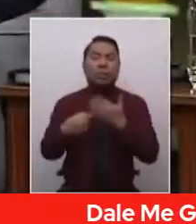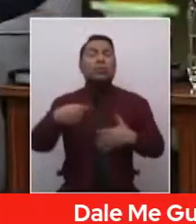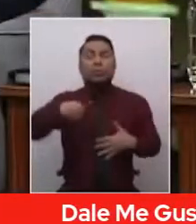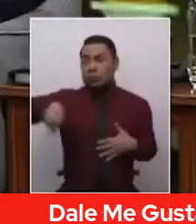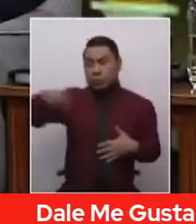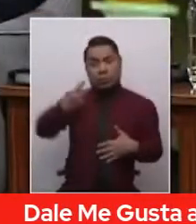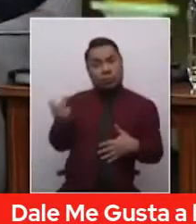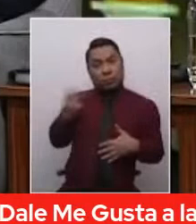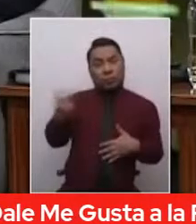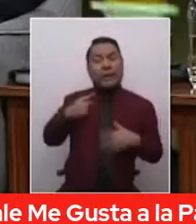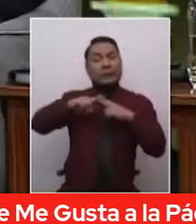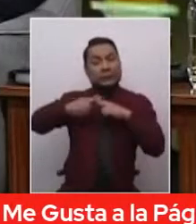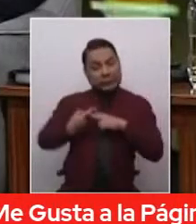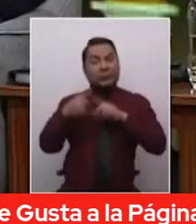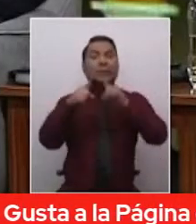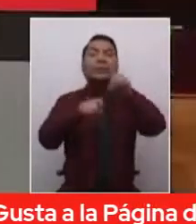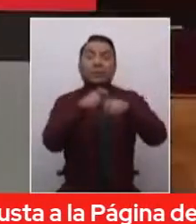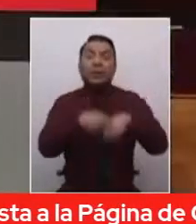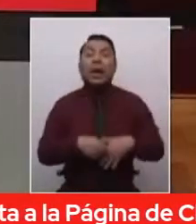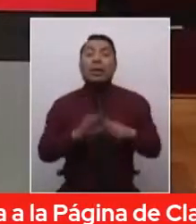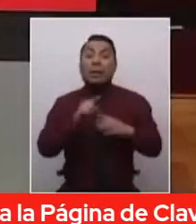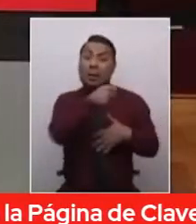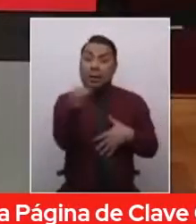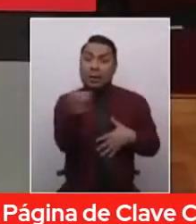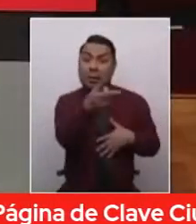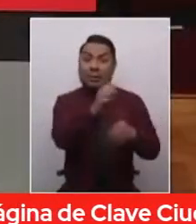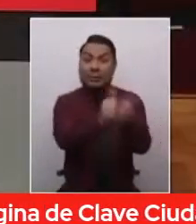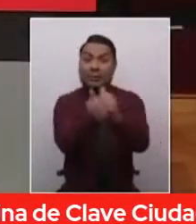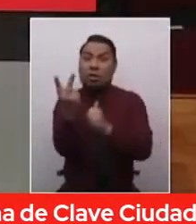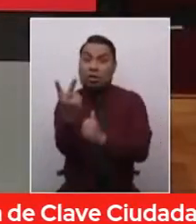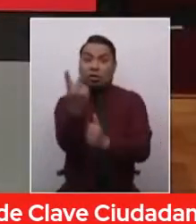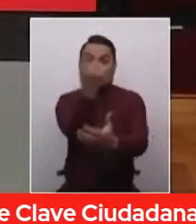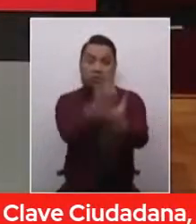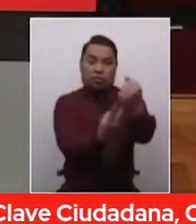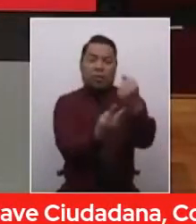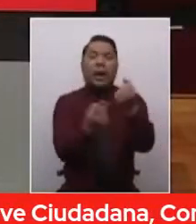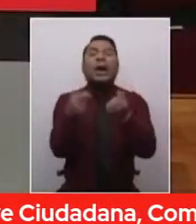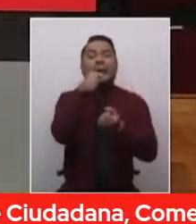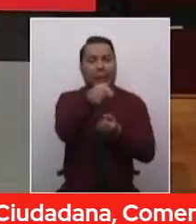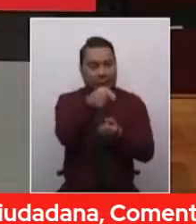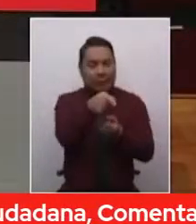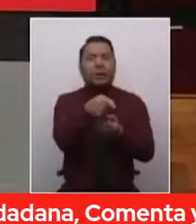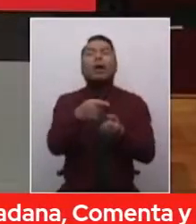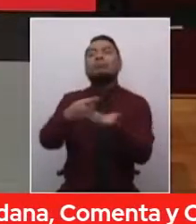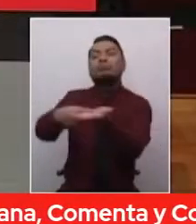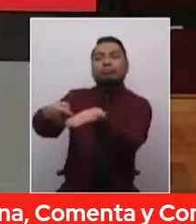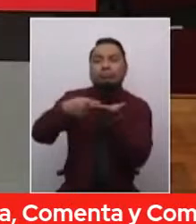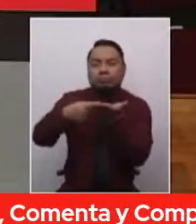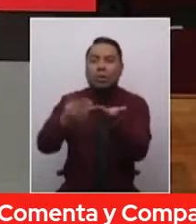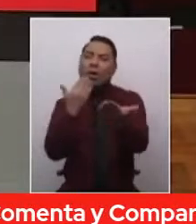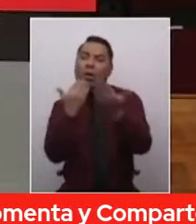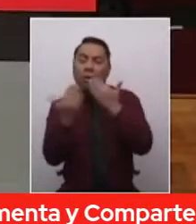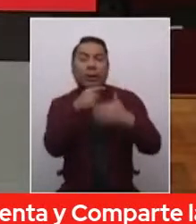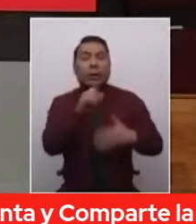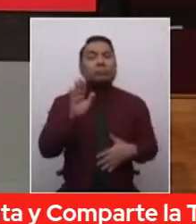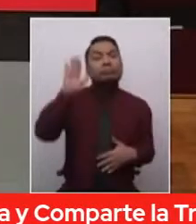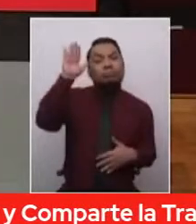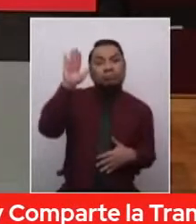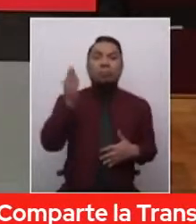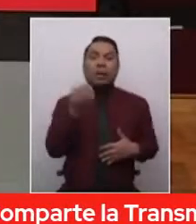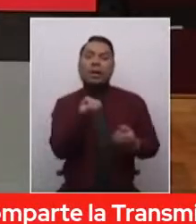iniciamos el diálogo con una pregunta, pero son los candidatos los que lo llevan y lo retoman. Inician levantando la